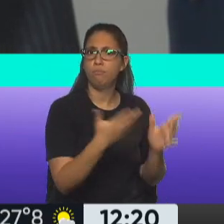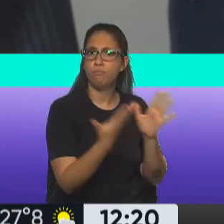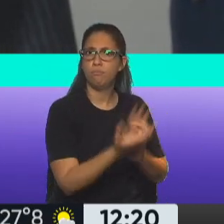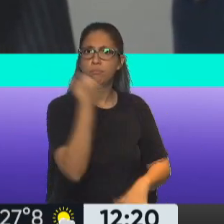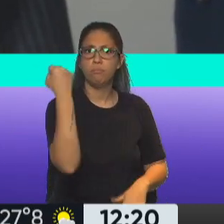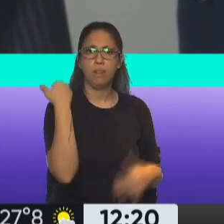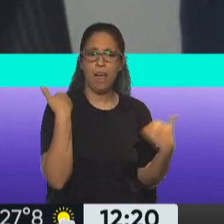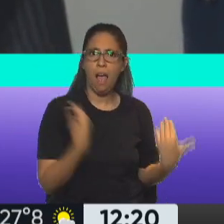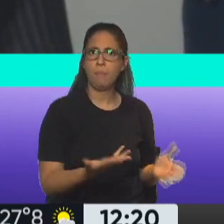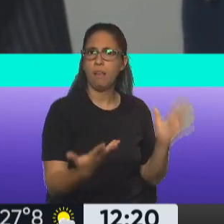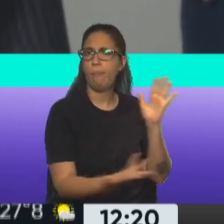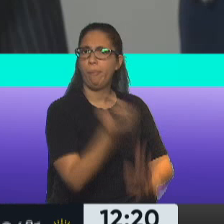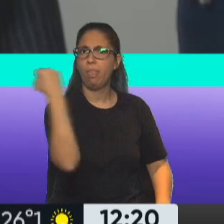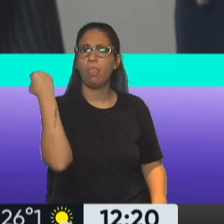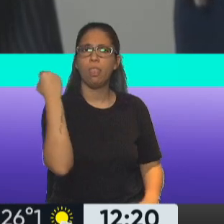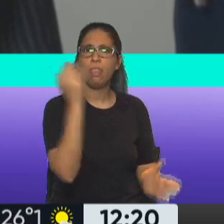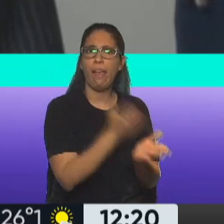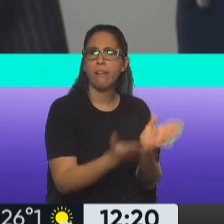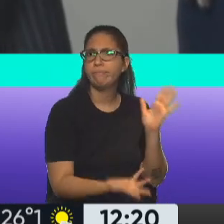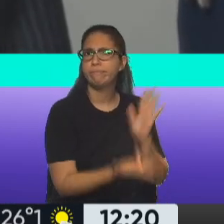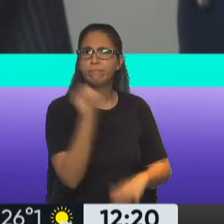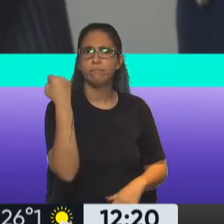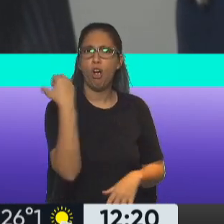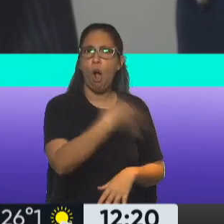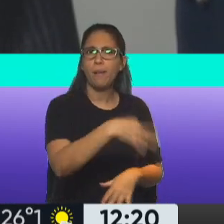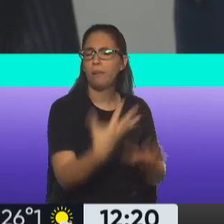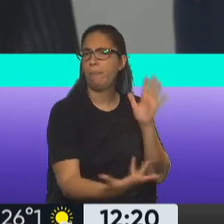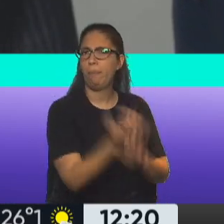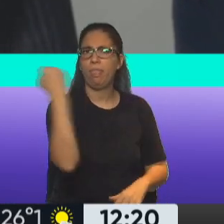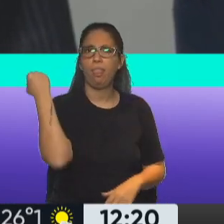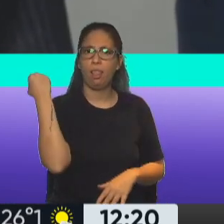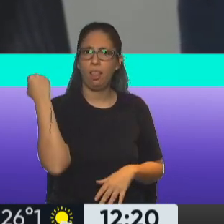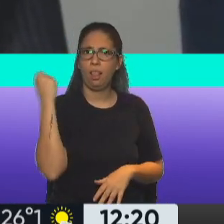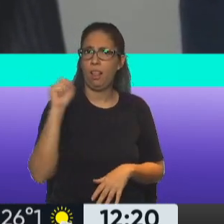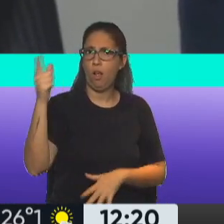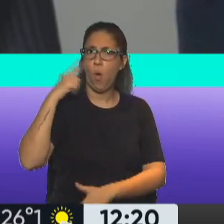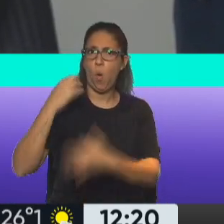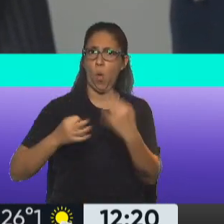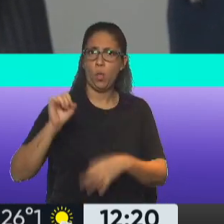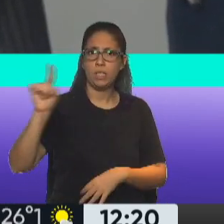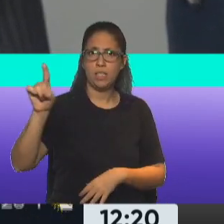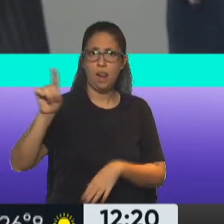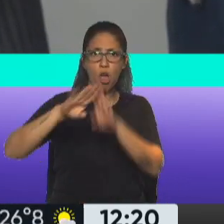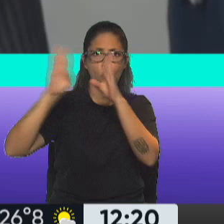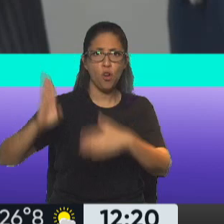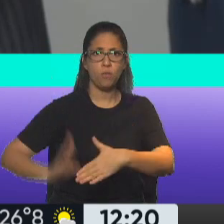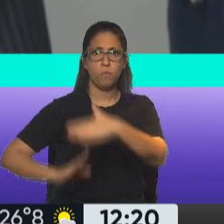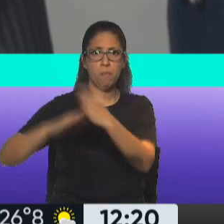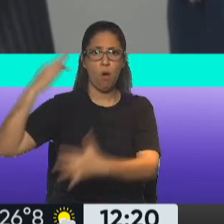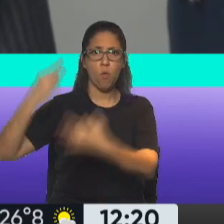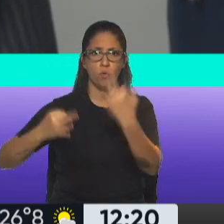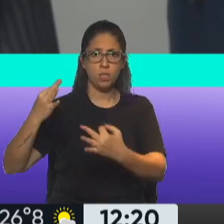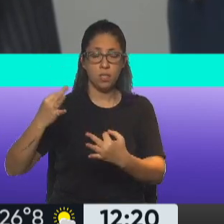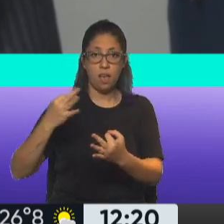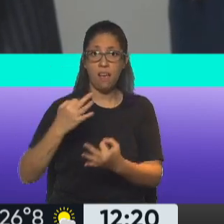nuestras facultades, nuestros derechos y nuestras obligaciones. Eso es lo que hizo la Corte Suprema de Justicia con